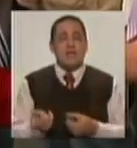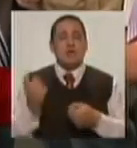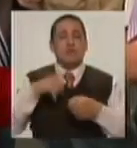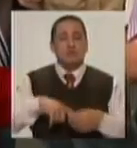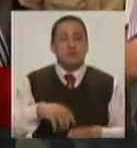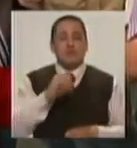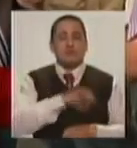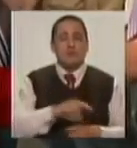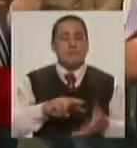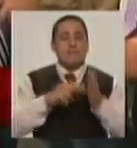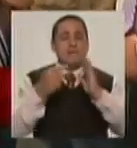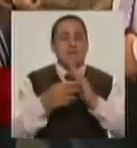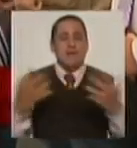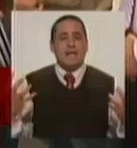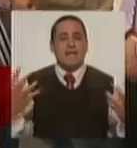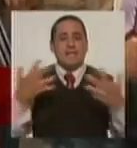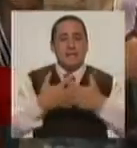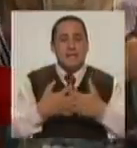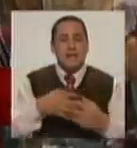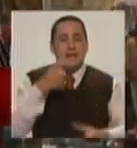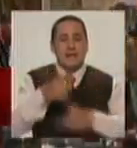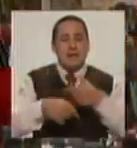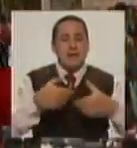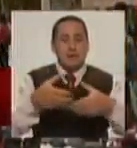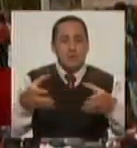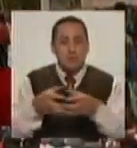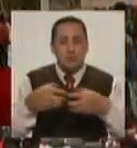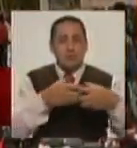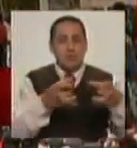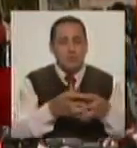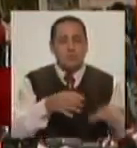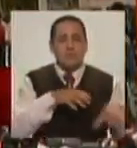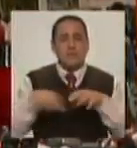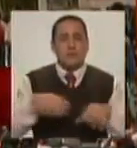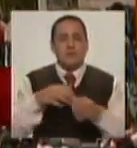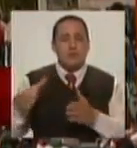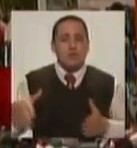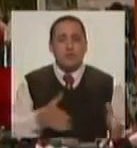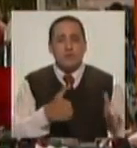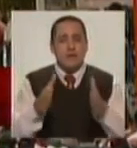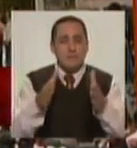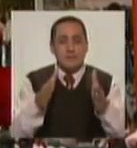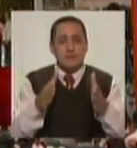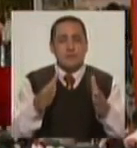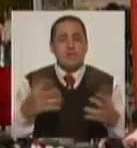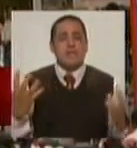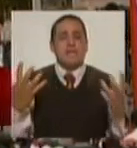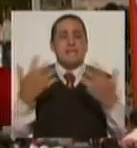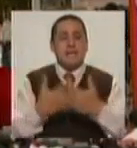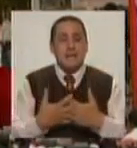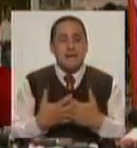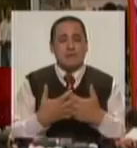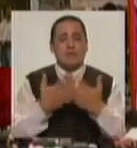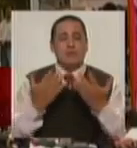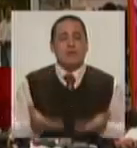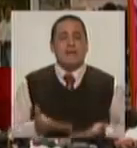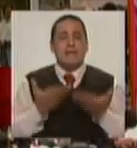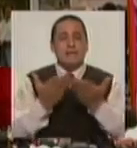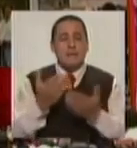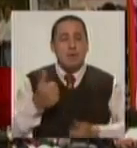es poder integrar a nuestros pueblos y eso es lo que estamos haciendo a través de las carreteras. Integrándolos, les